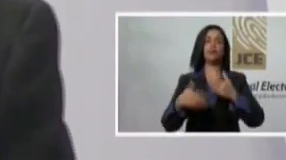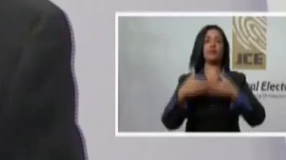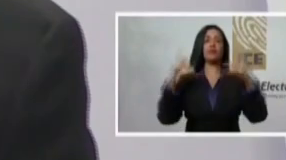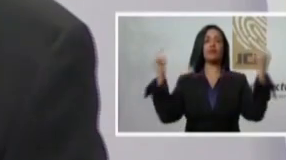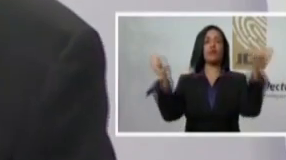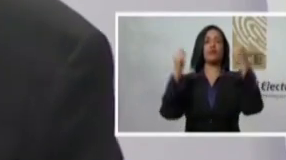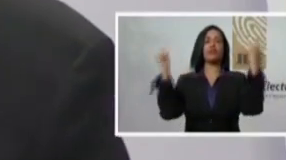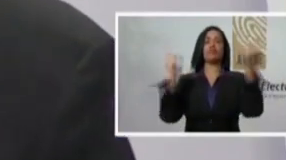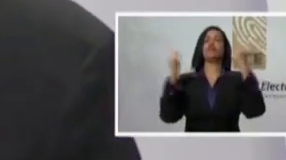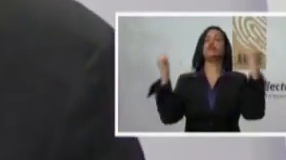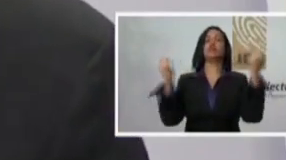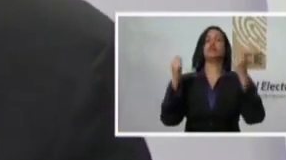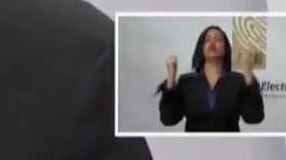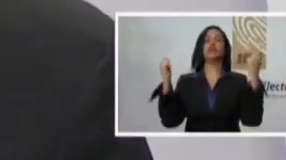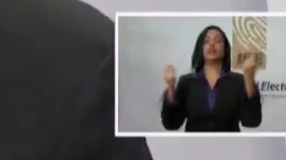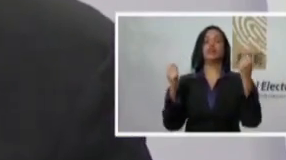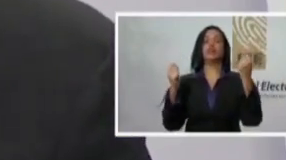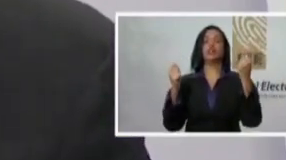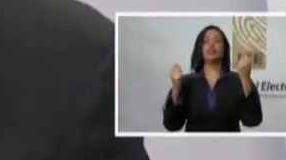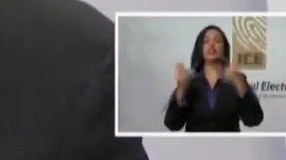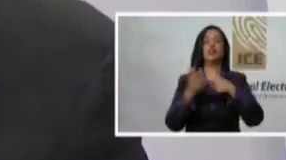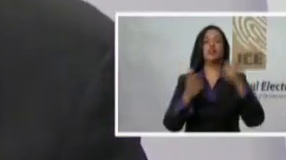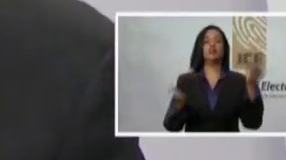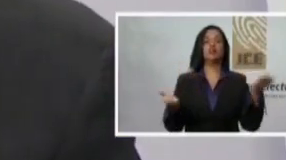celebración de este magno evento.